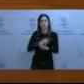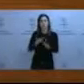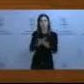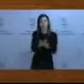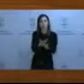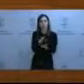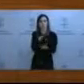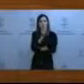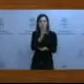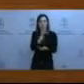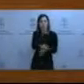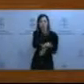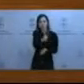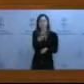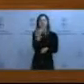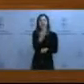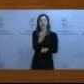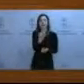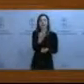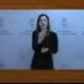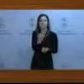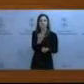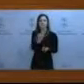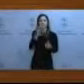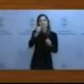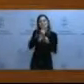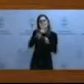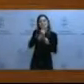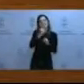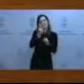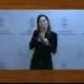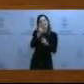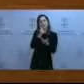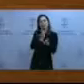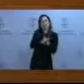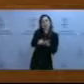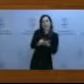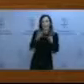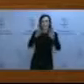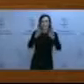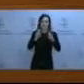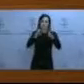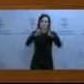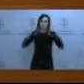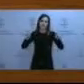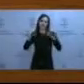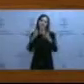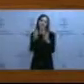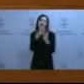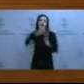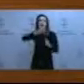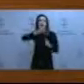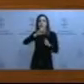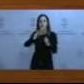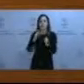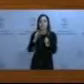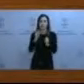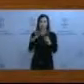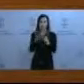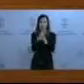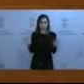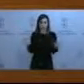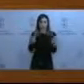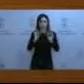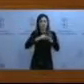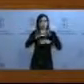aprobó, continuar con los trabajos de liquidación y extinción del GIPA. Nada de esto se ha hecho tras esos